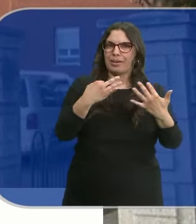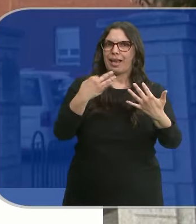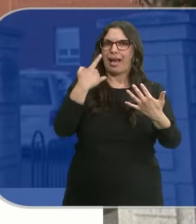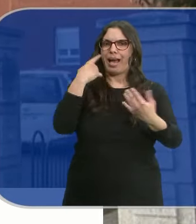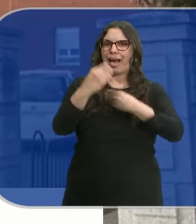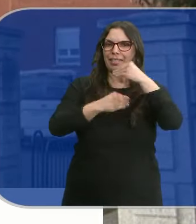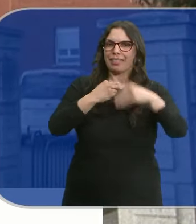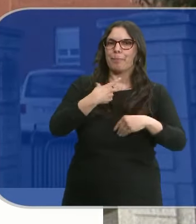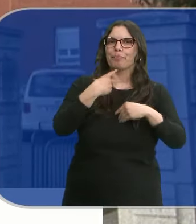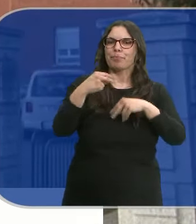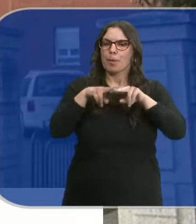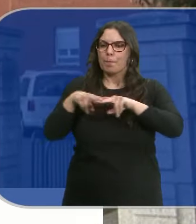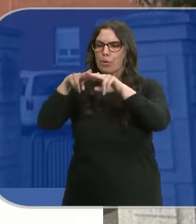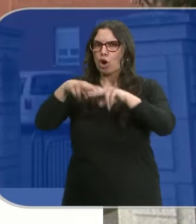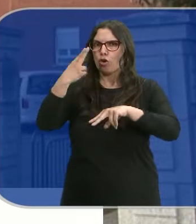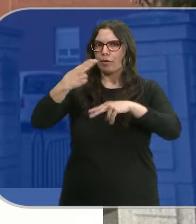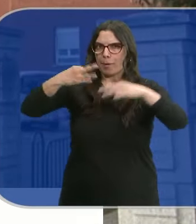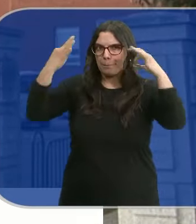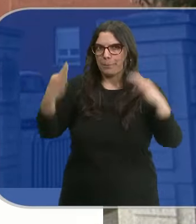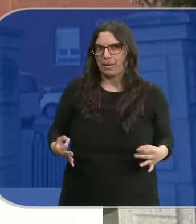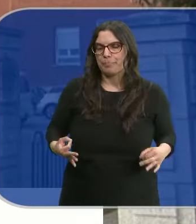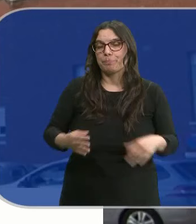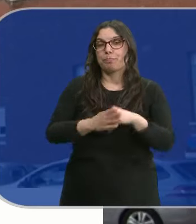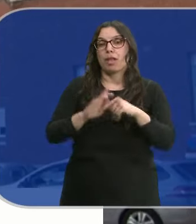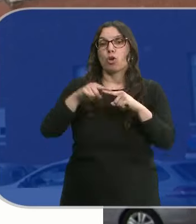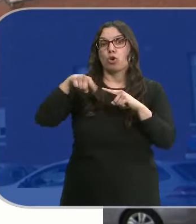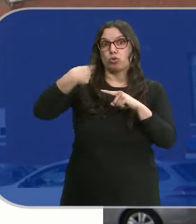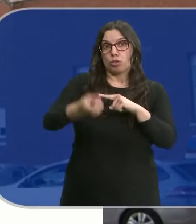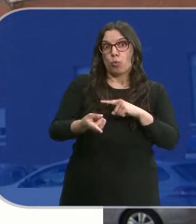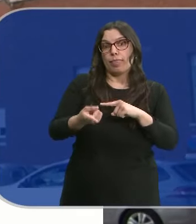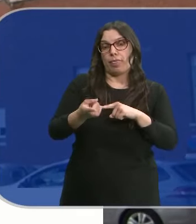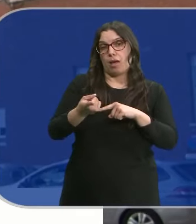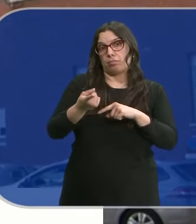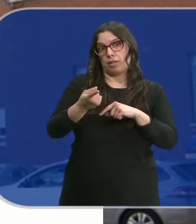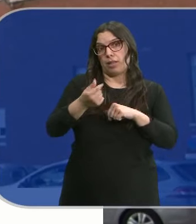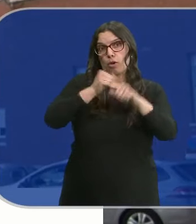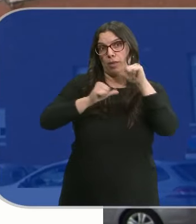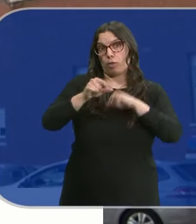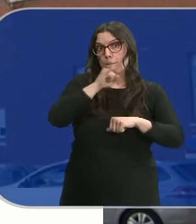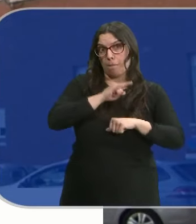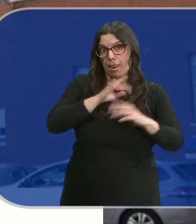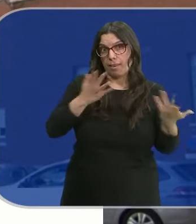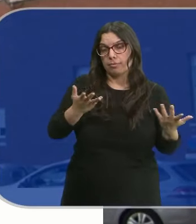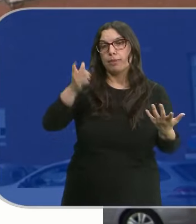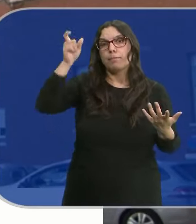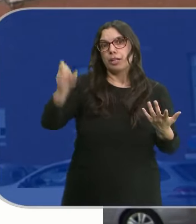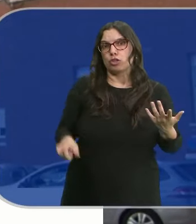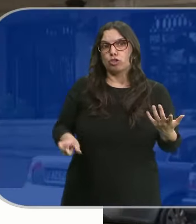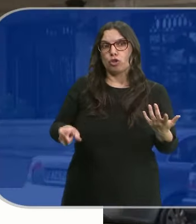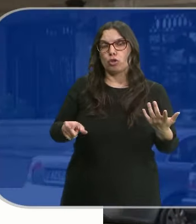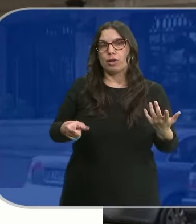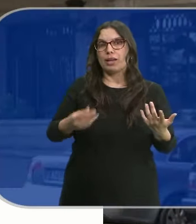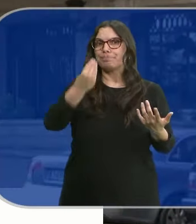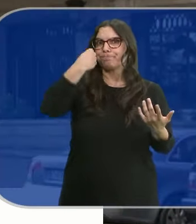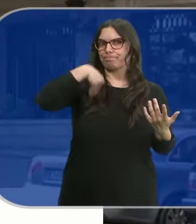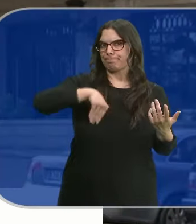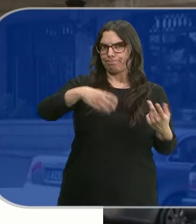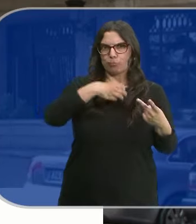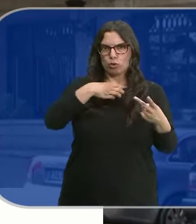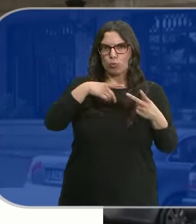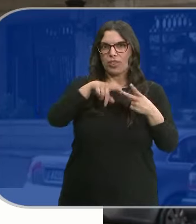una biopsia para confirmar el diagnóstico. Como consecuencia de esta negligencia médica, el paciente no puede ingerir